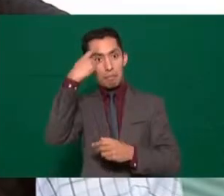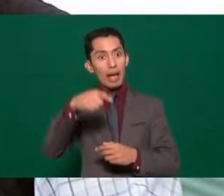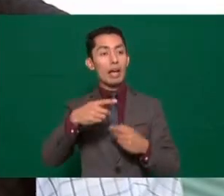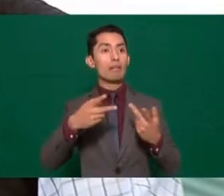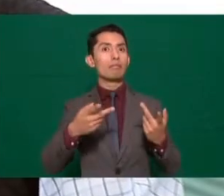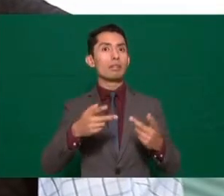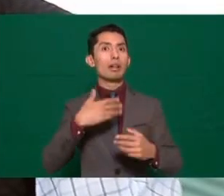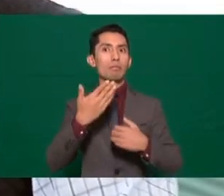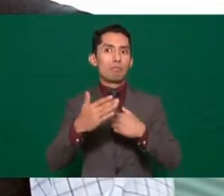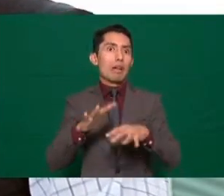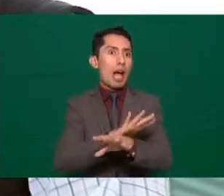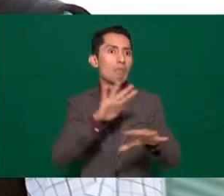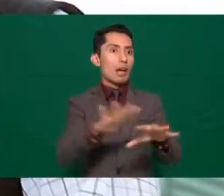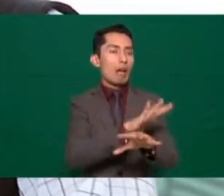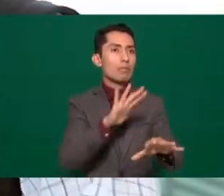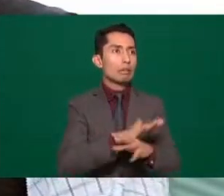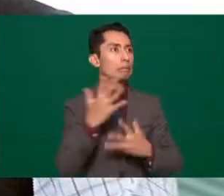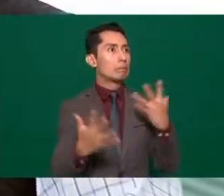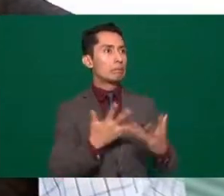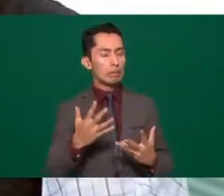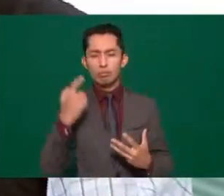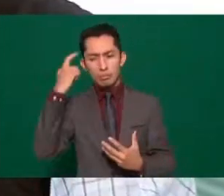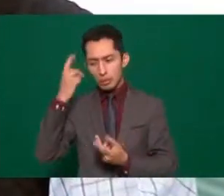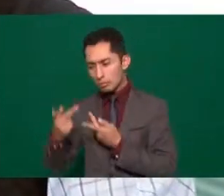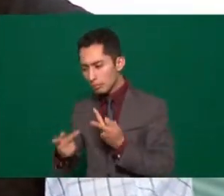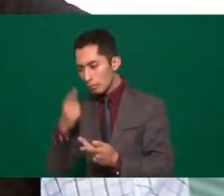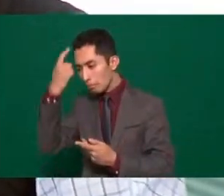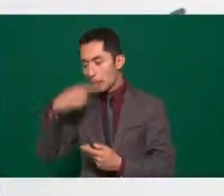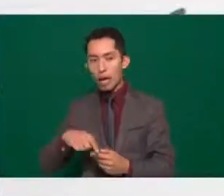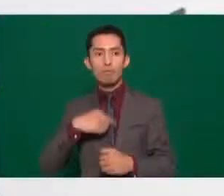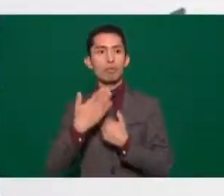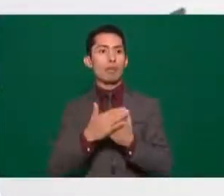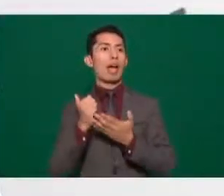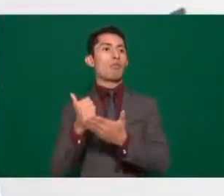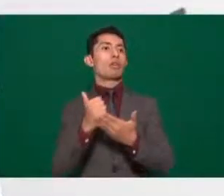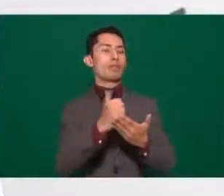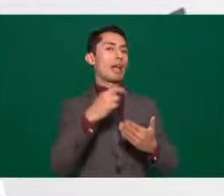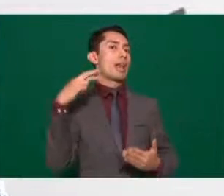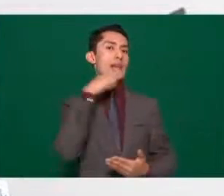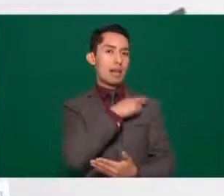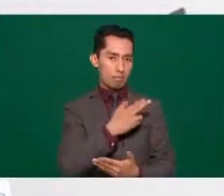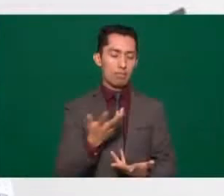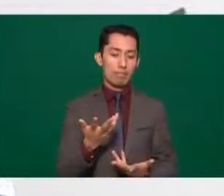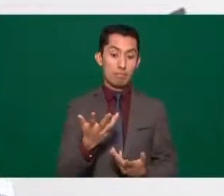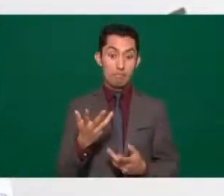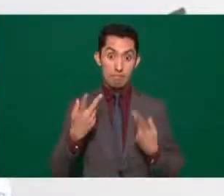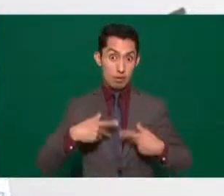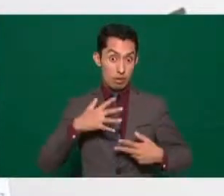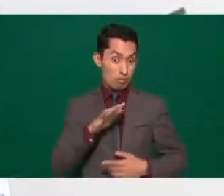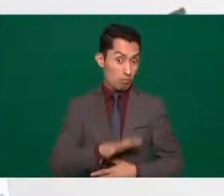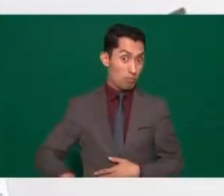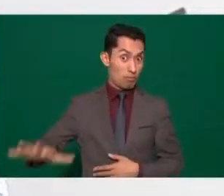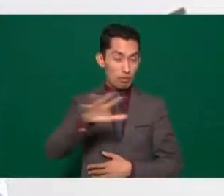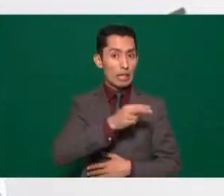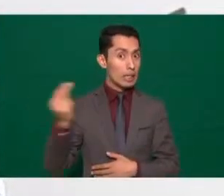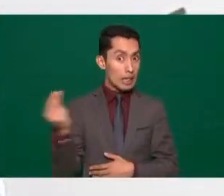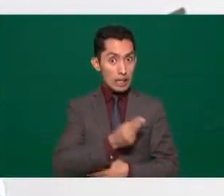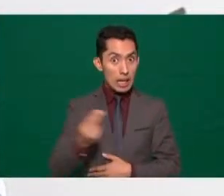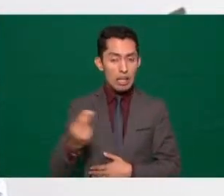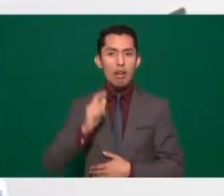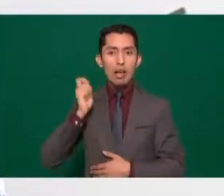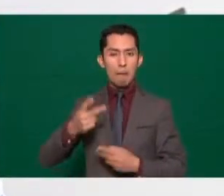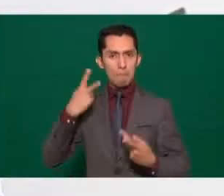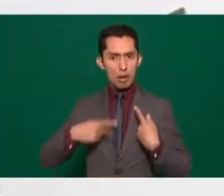nuevas realidades con eficacia y rapidez. Nuestra sociedad no solo requiere de individuos